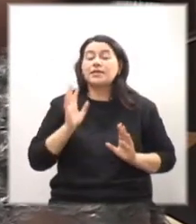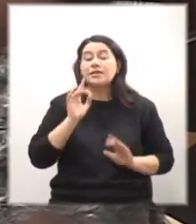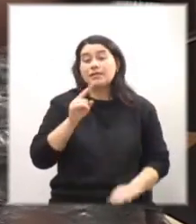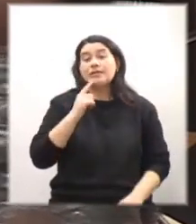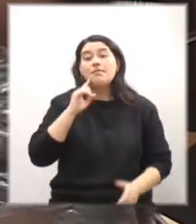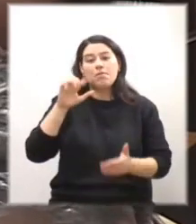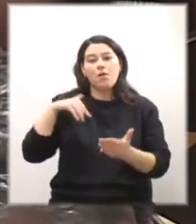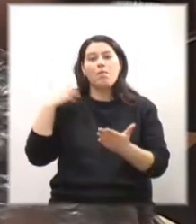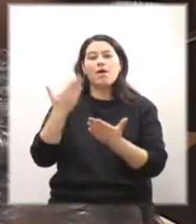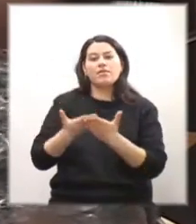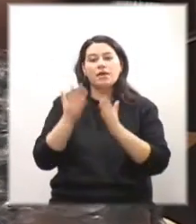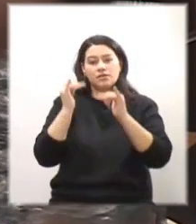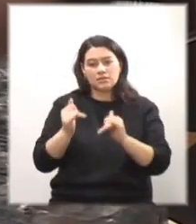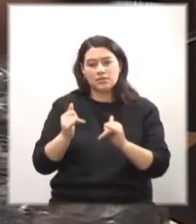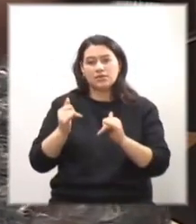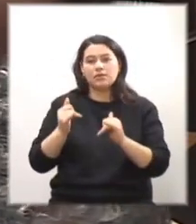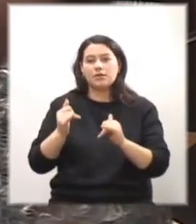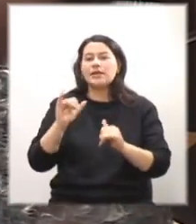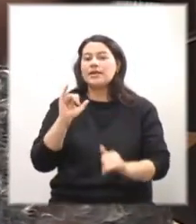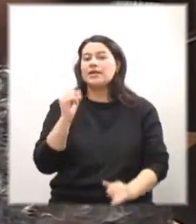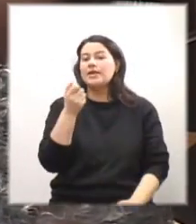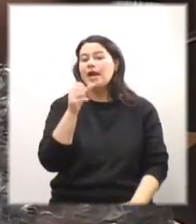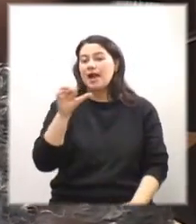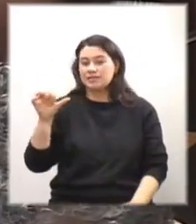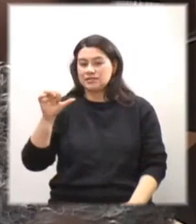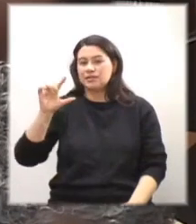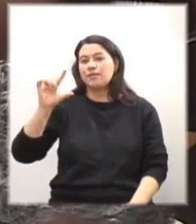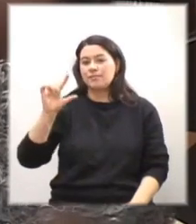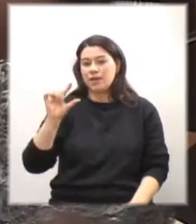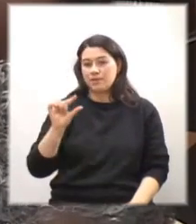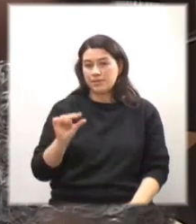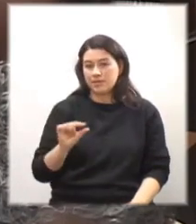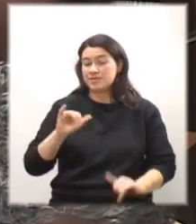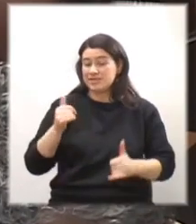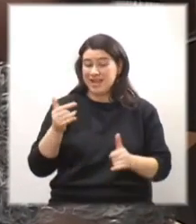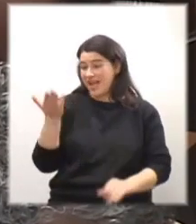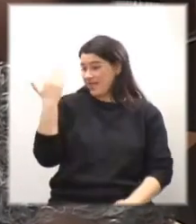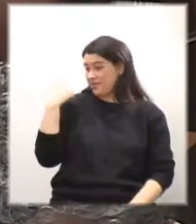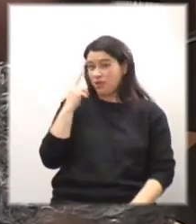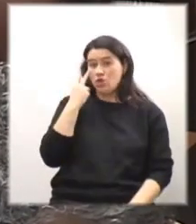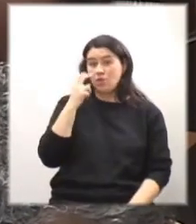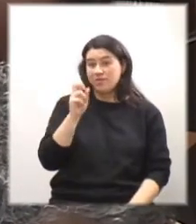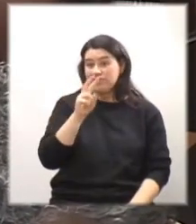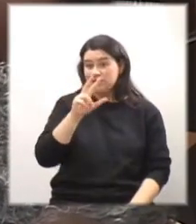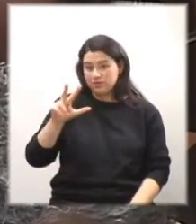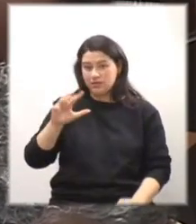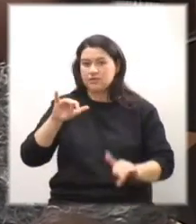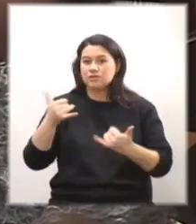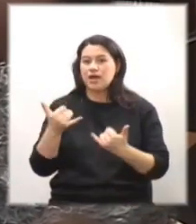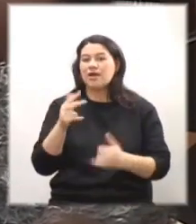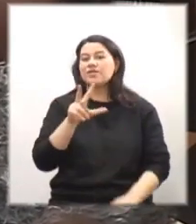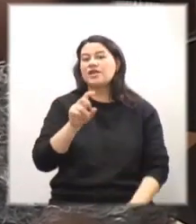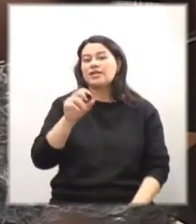sí se propone es seguir bajando el IAS. La baja del IAS, hecha en el 2023, ya cuesta unos 30 millones de